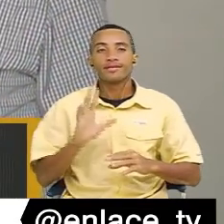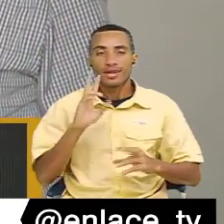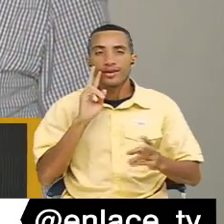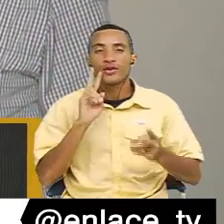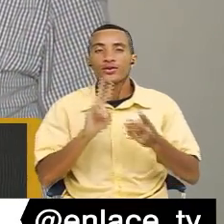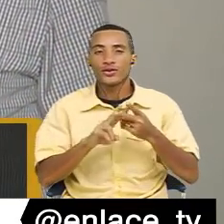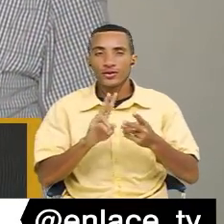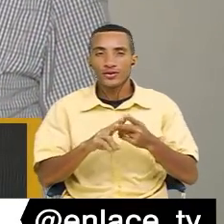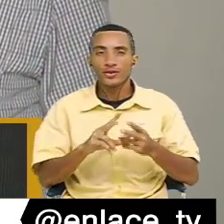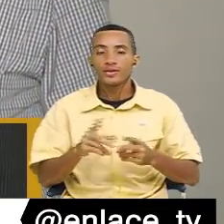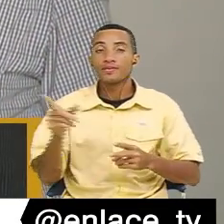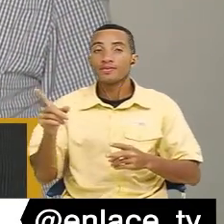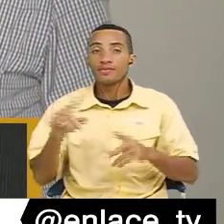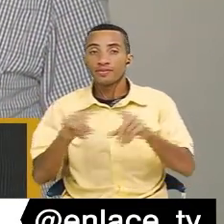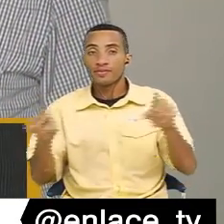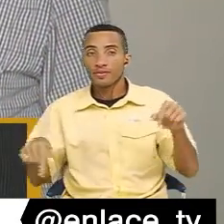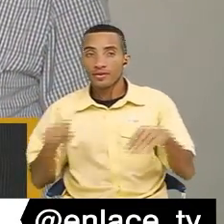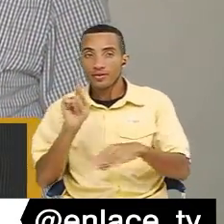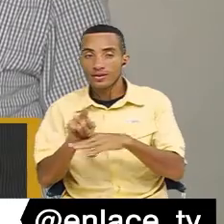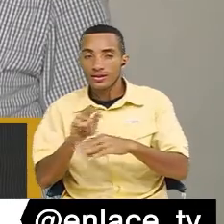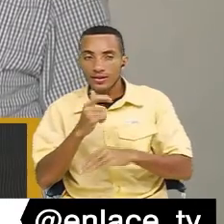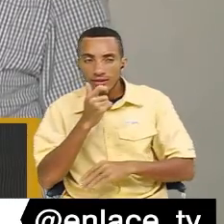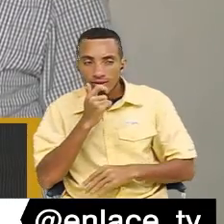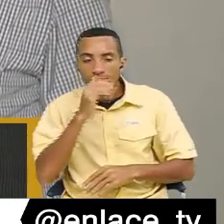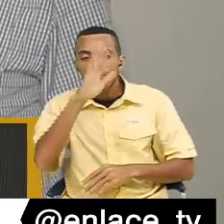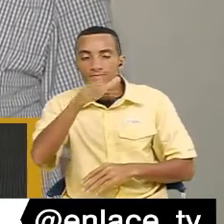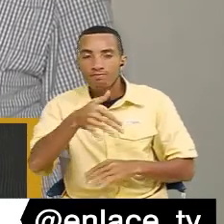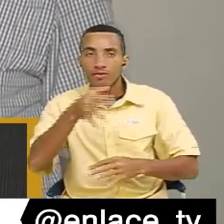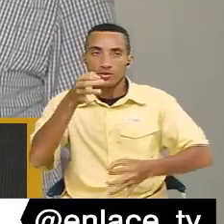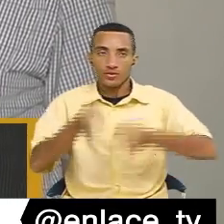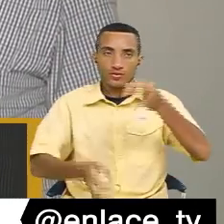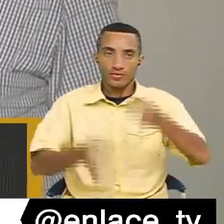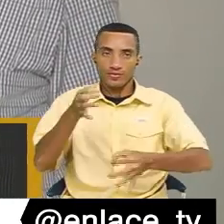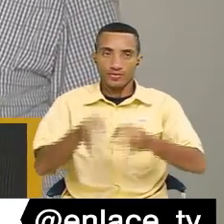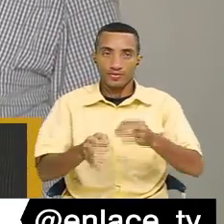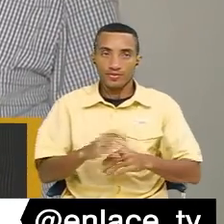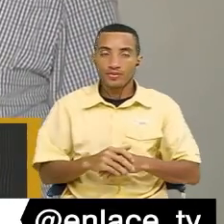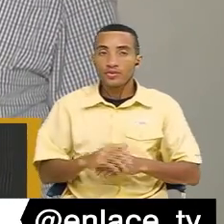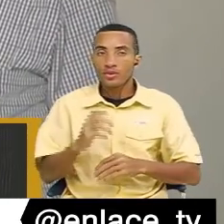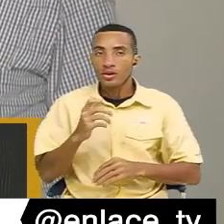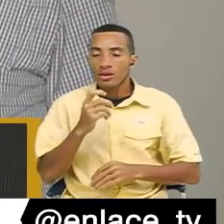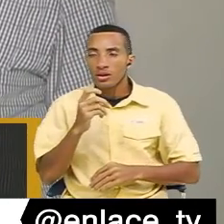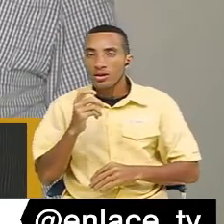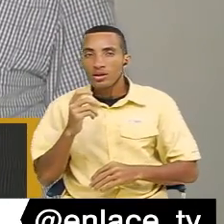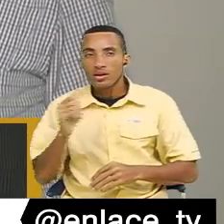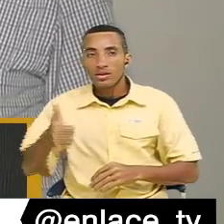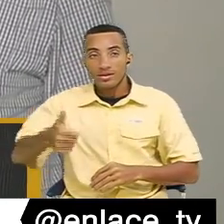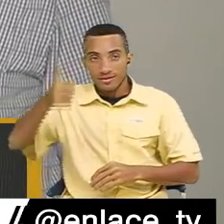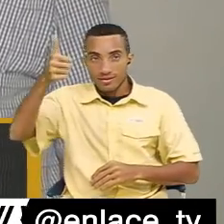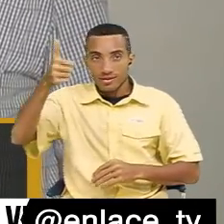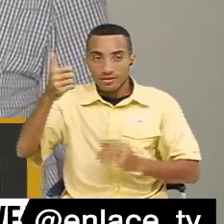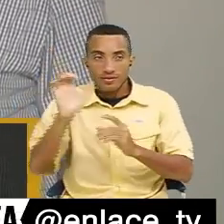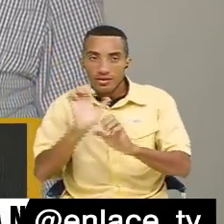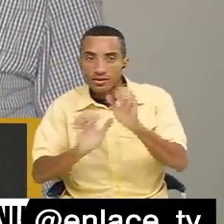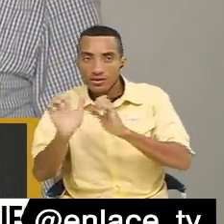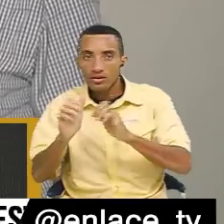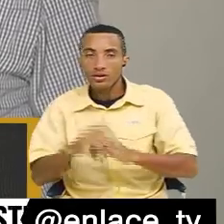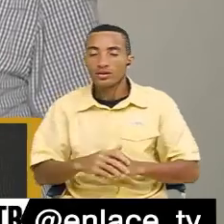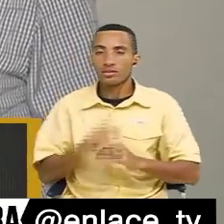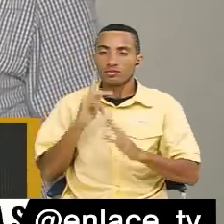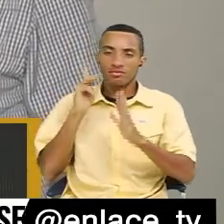la decisión de la Fiscalía de vincular, o llamar a juicio mejor, al jefe de seguridad de Ecopetrol en los momentos en que se dio la masacre el 16 de mayo. Con las muy